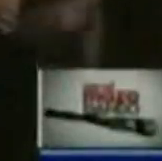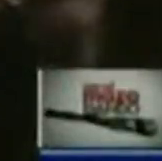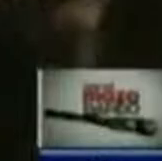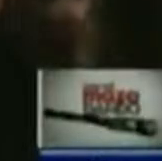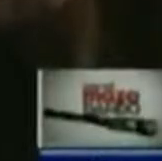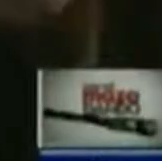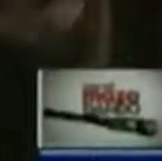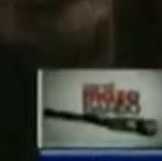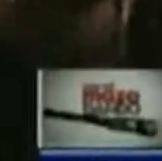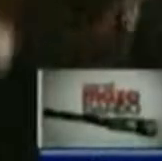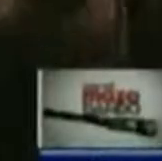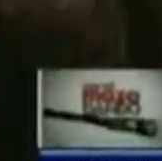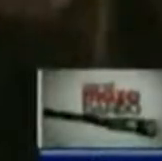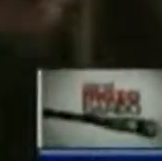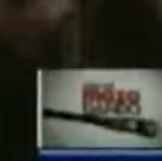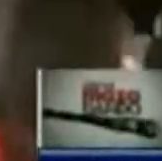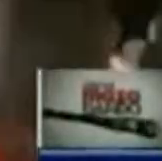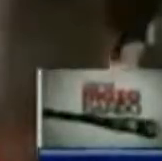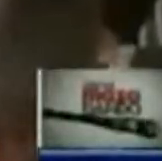y nos fuimos dentro